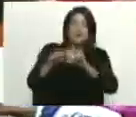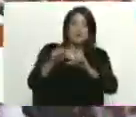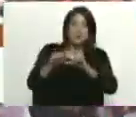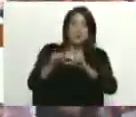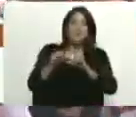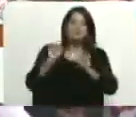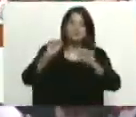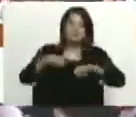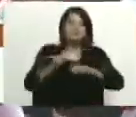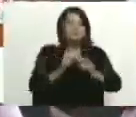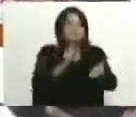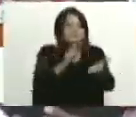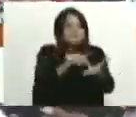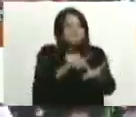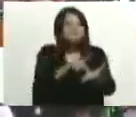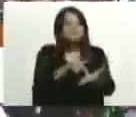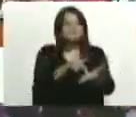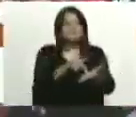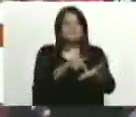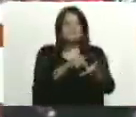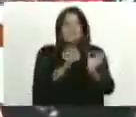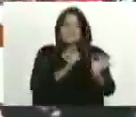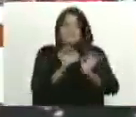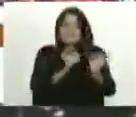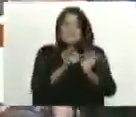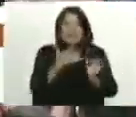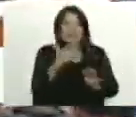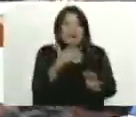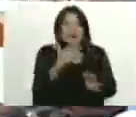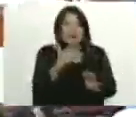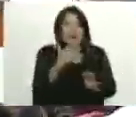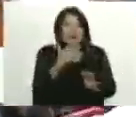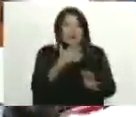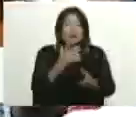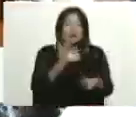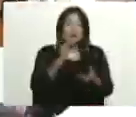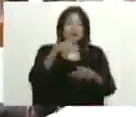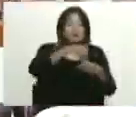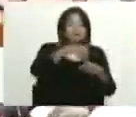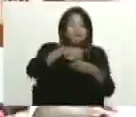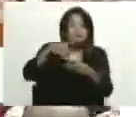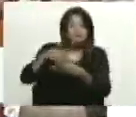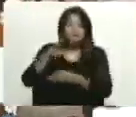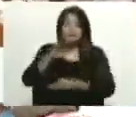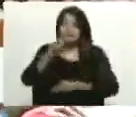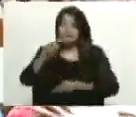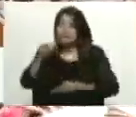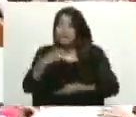se encuentran preparado ante cualquier llamado de elección por parte del Consejo Nacional Electoral.